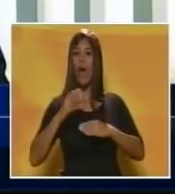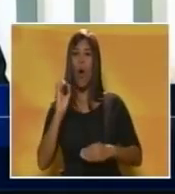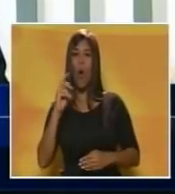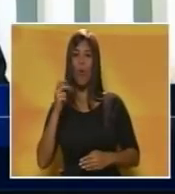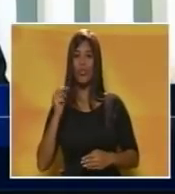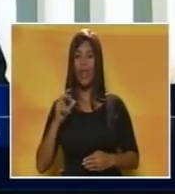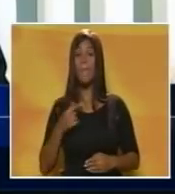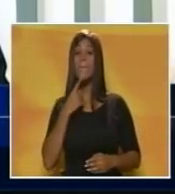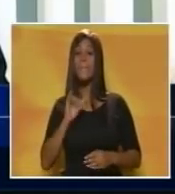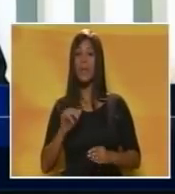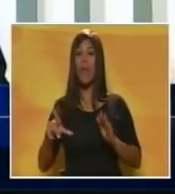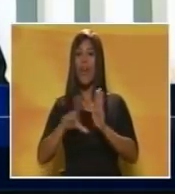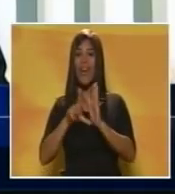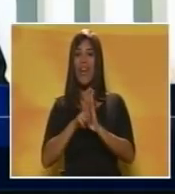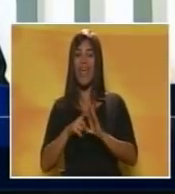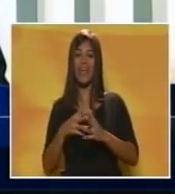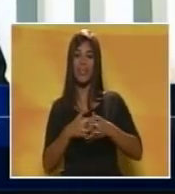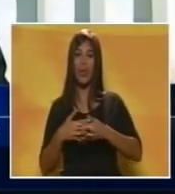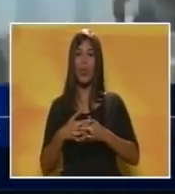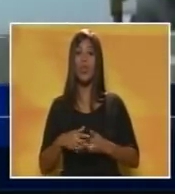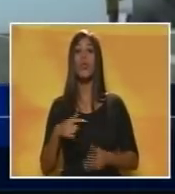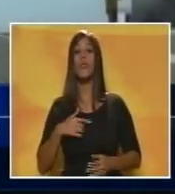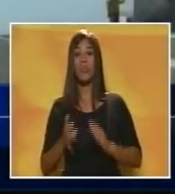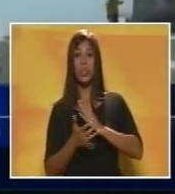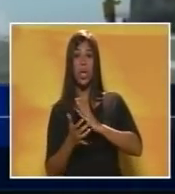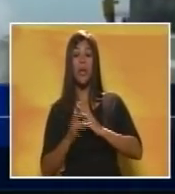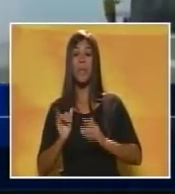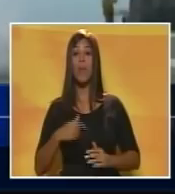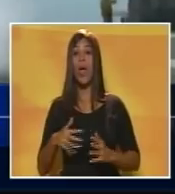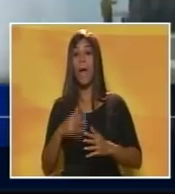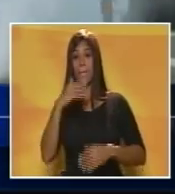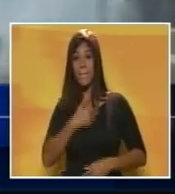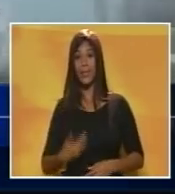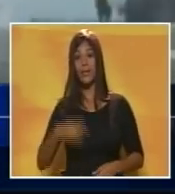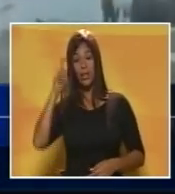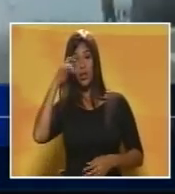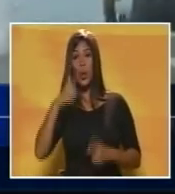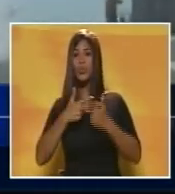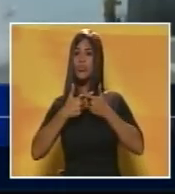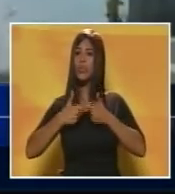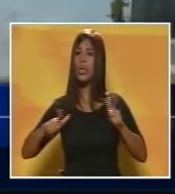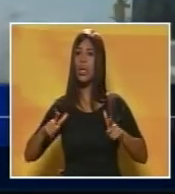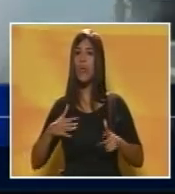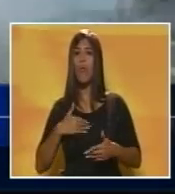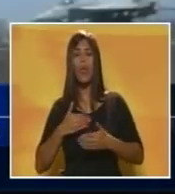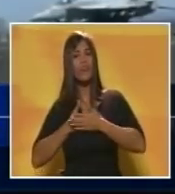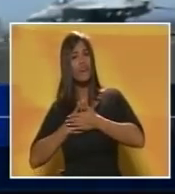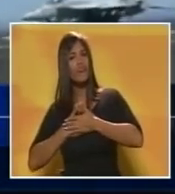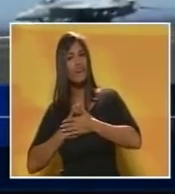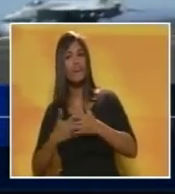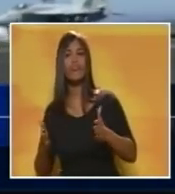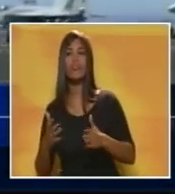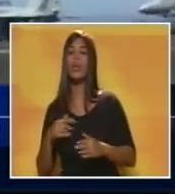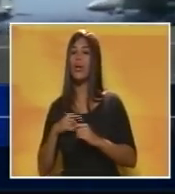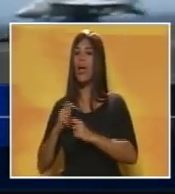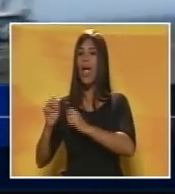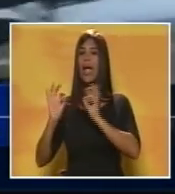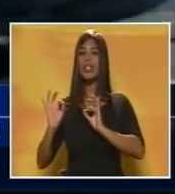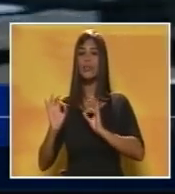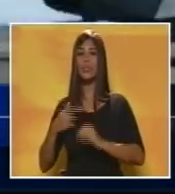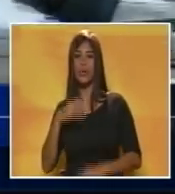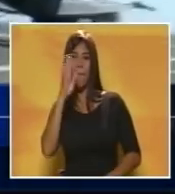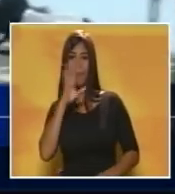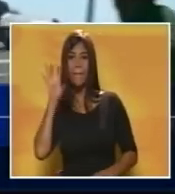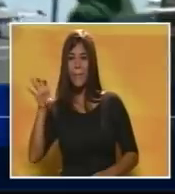lo indica la ley norteamericana. Por lo tanto, técnicamente el presidente estadounidense será libre de conceder ese estatus especial a